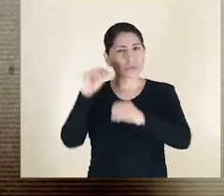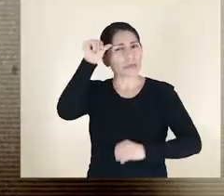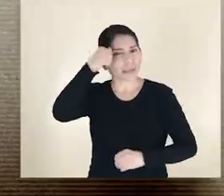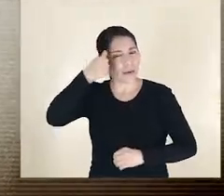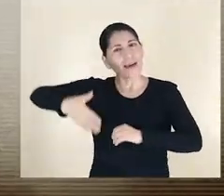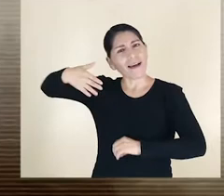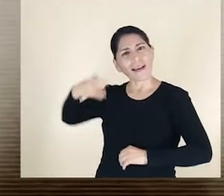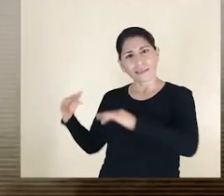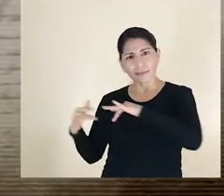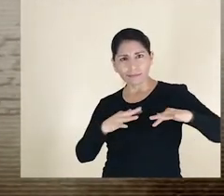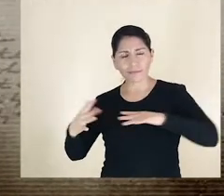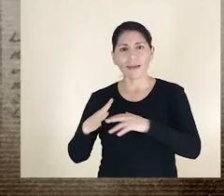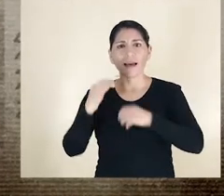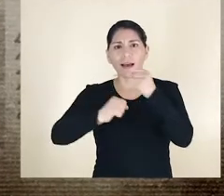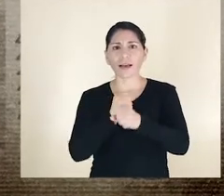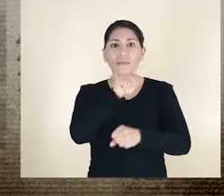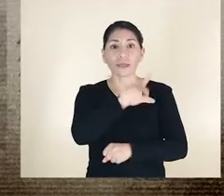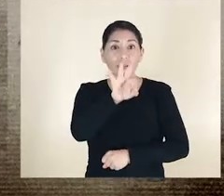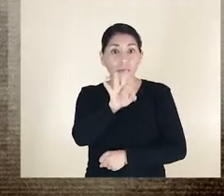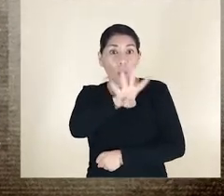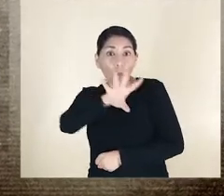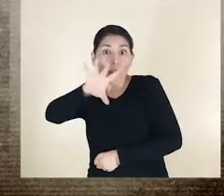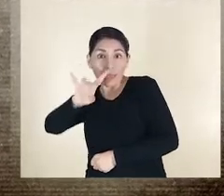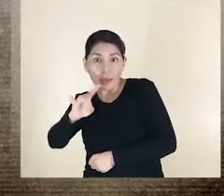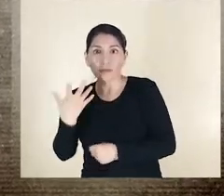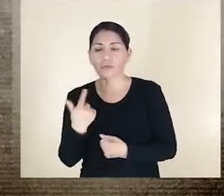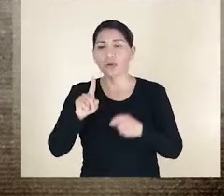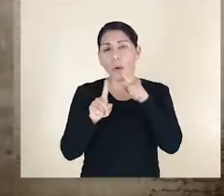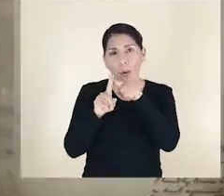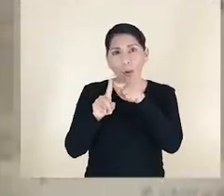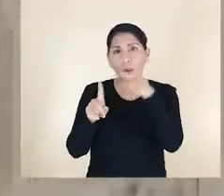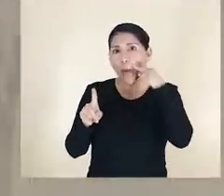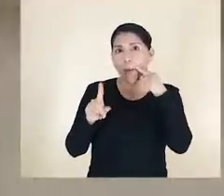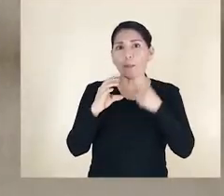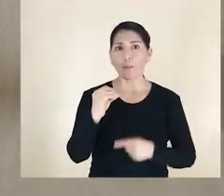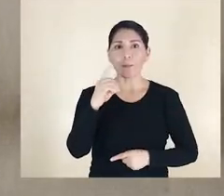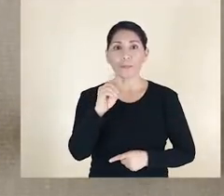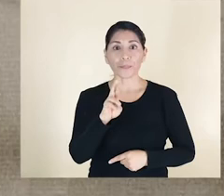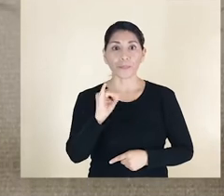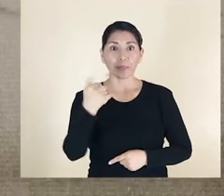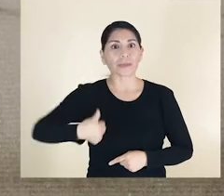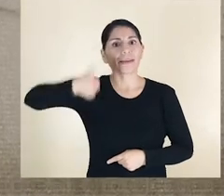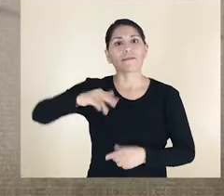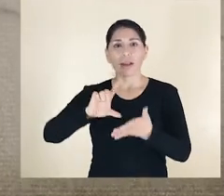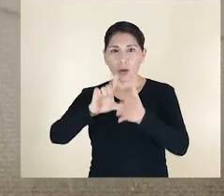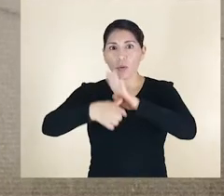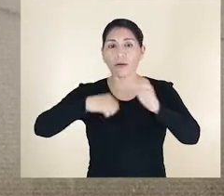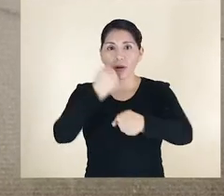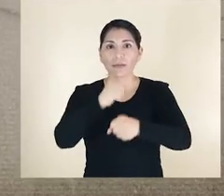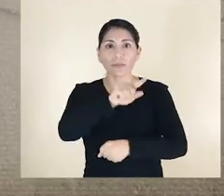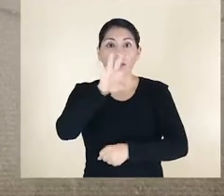octubre, en homenaje a la fecha de la Revolución de 1948, en donde el general Manuel Odría se hace del poder.